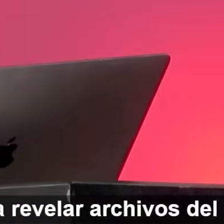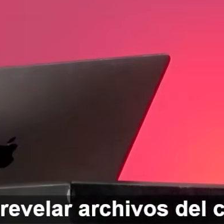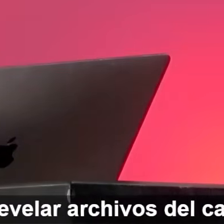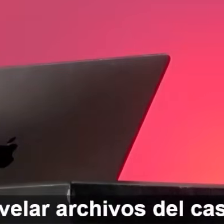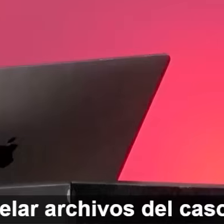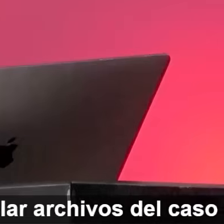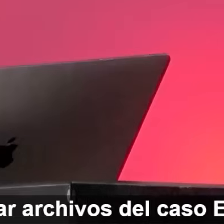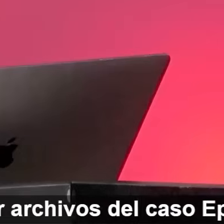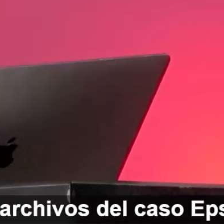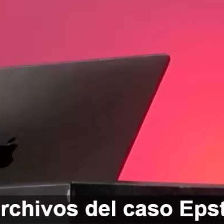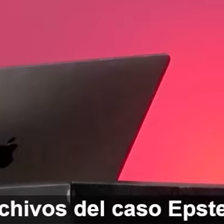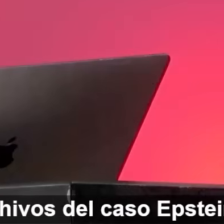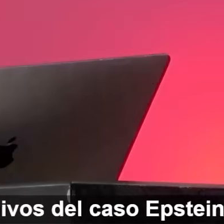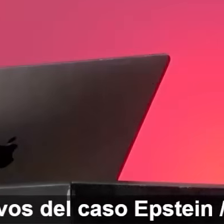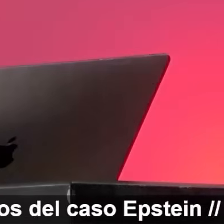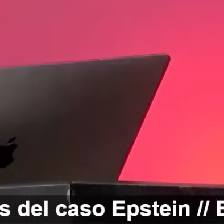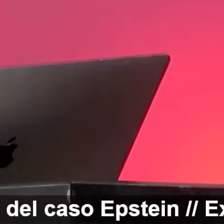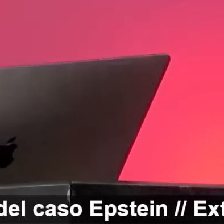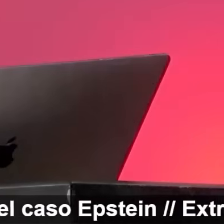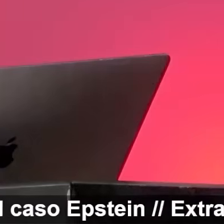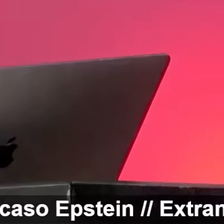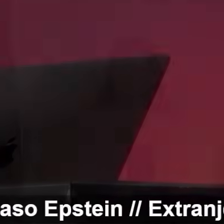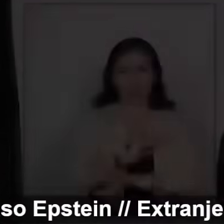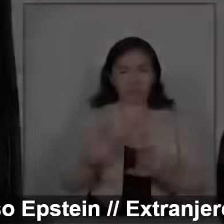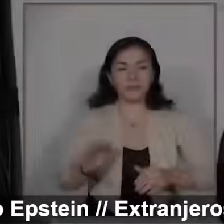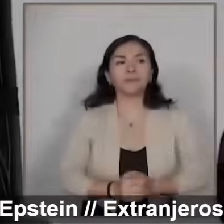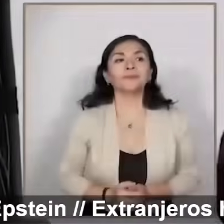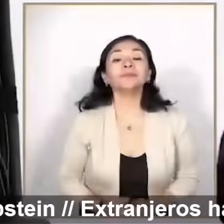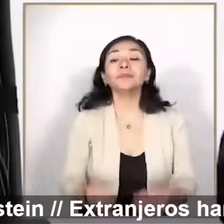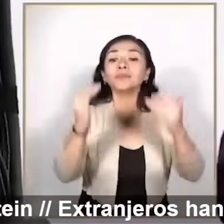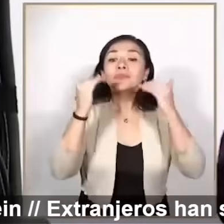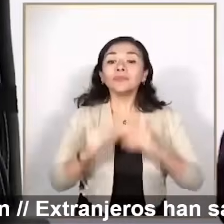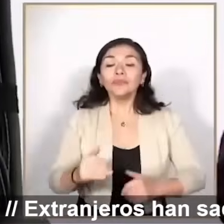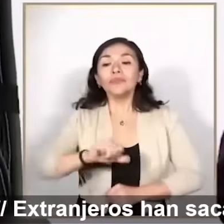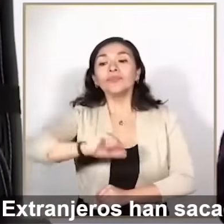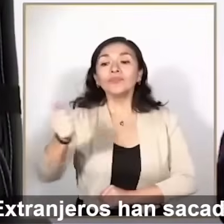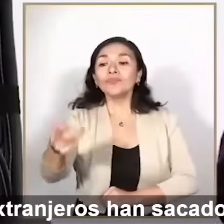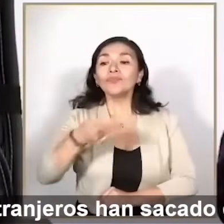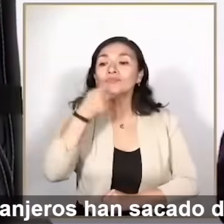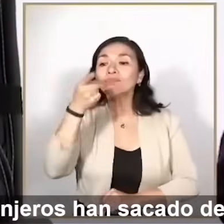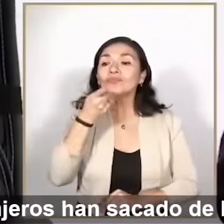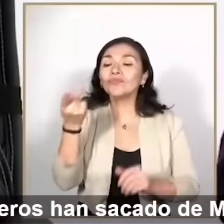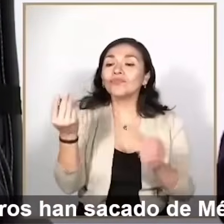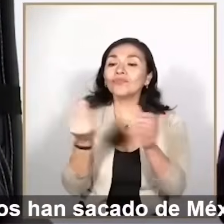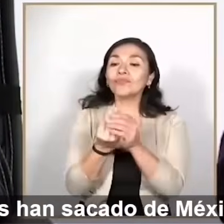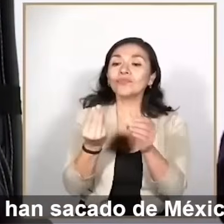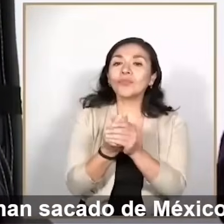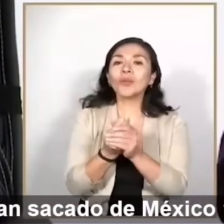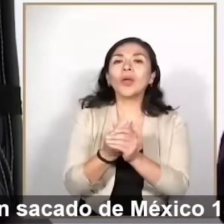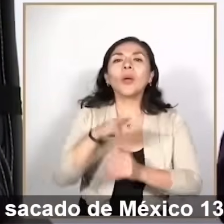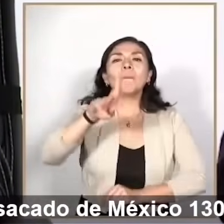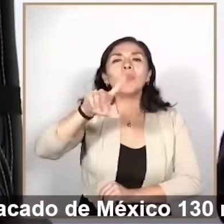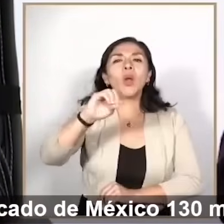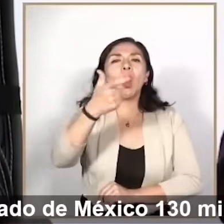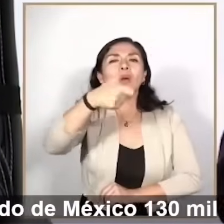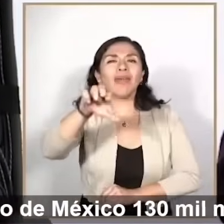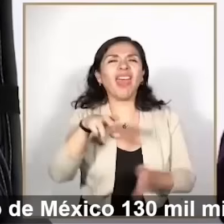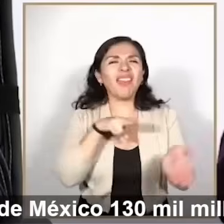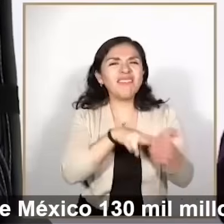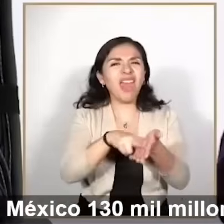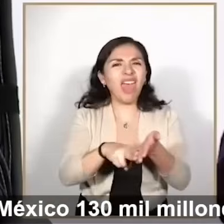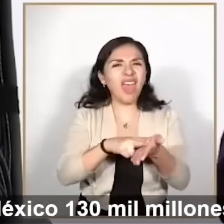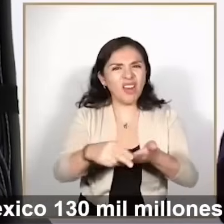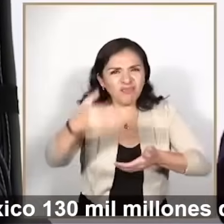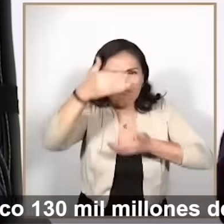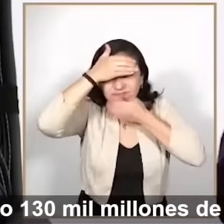bloque negro, iban armados. Veamos. El caso del bloque negro, ayer también